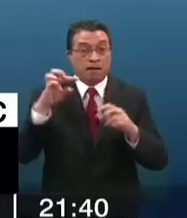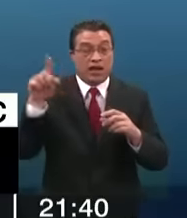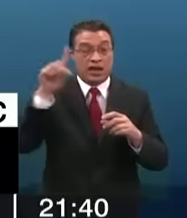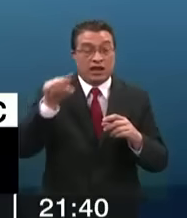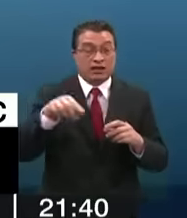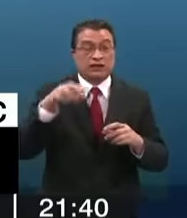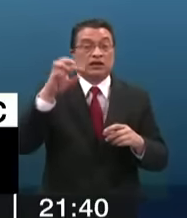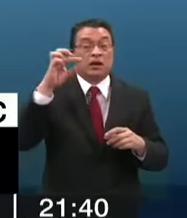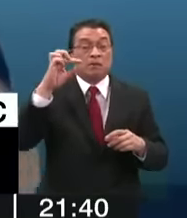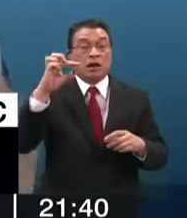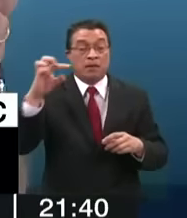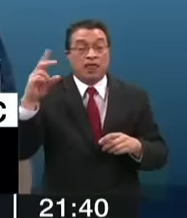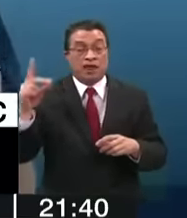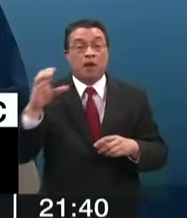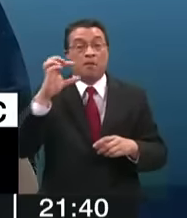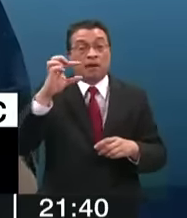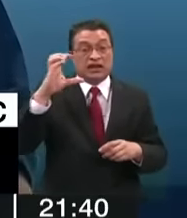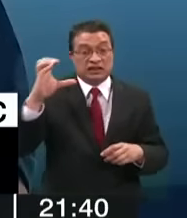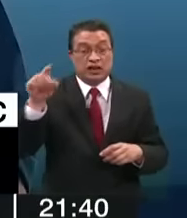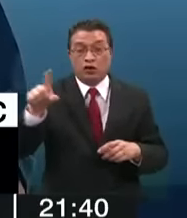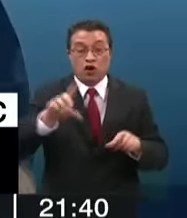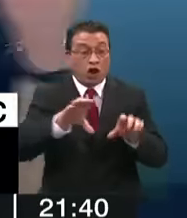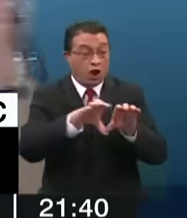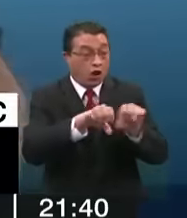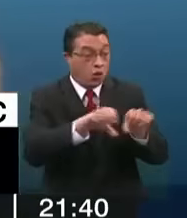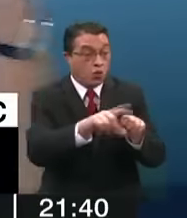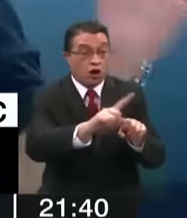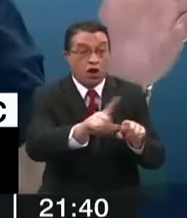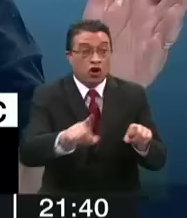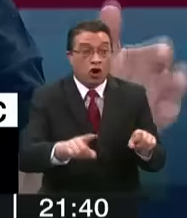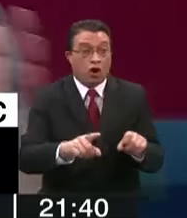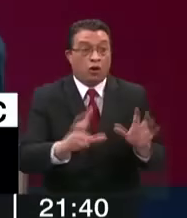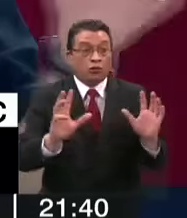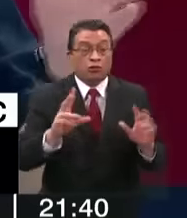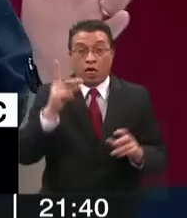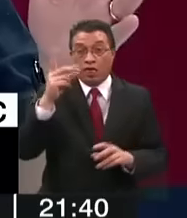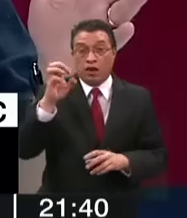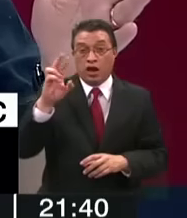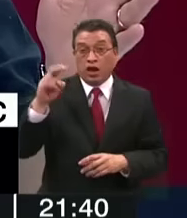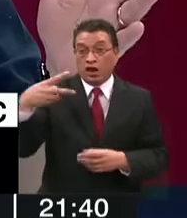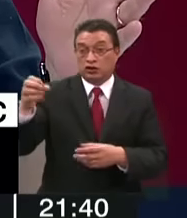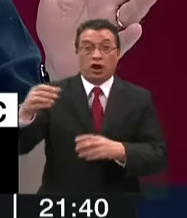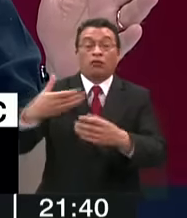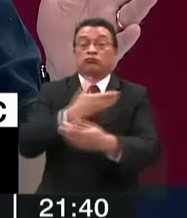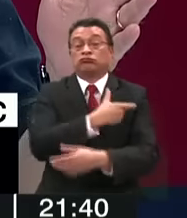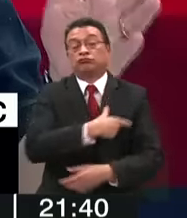PC, etcétera, no se ponen de acuerdo, bueno, la derecha es la que gobierna, así de simple.